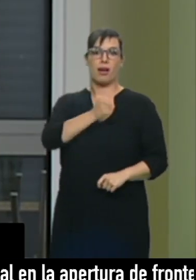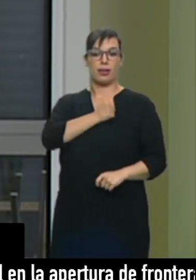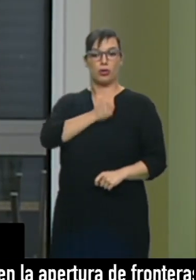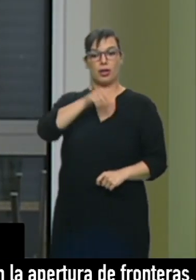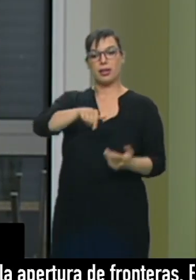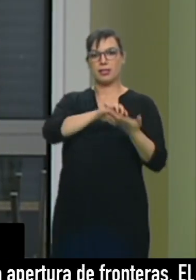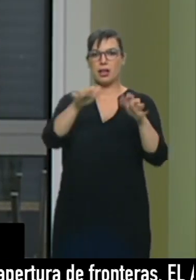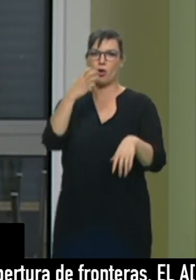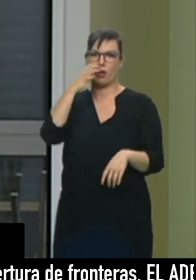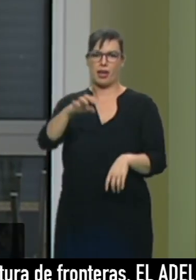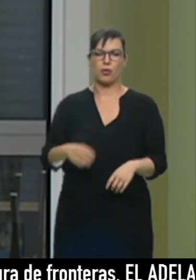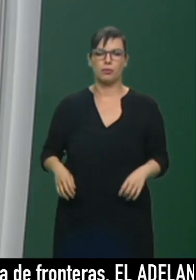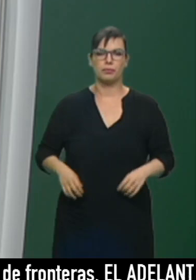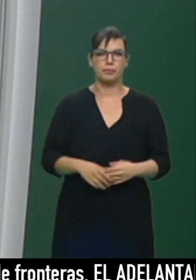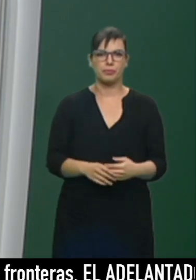queja.